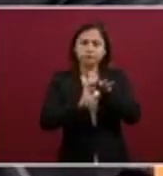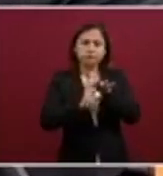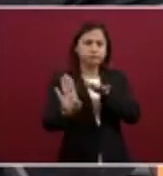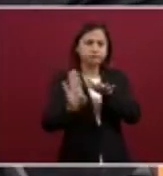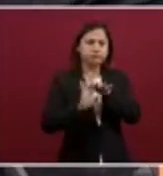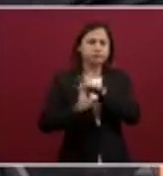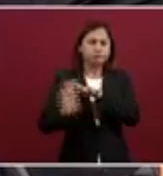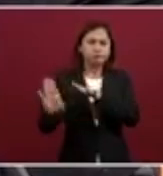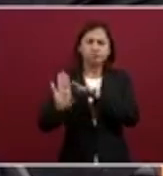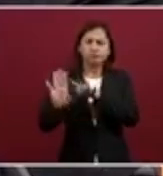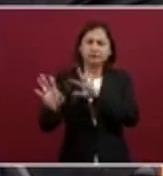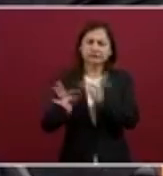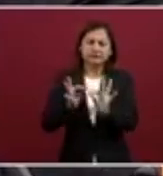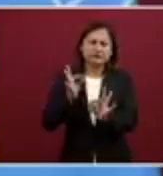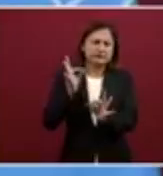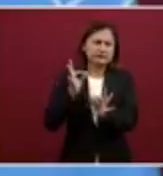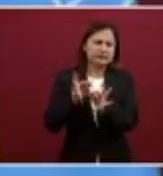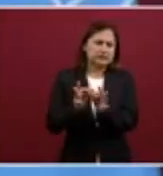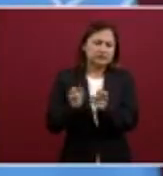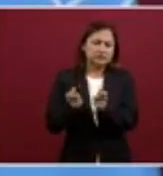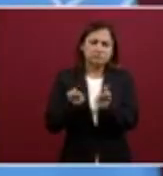todo lo que esto